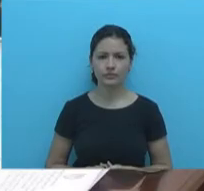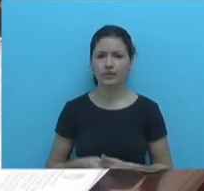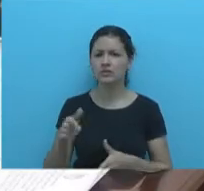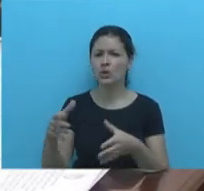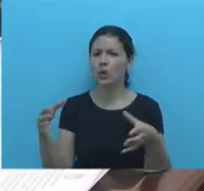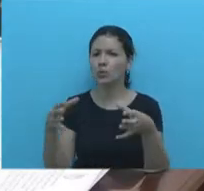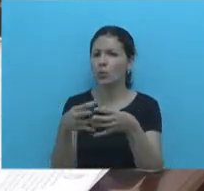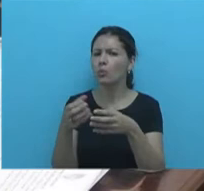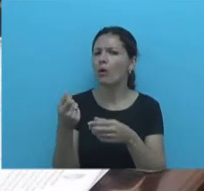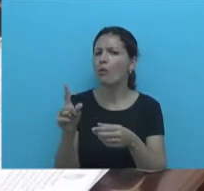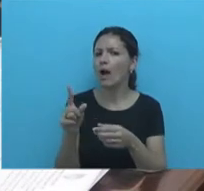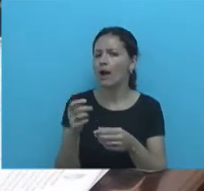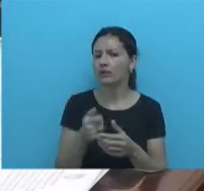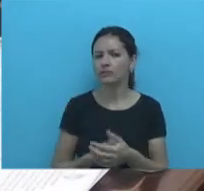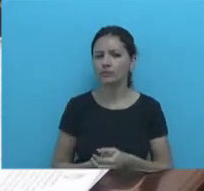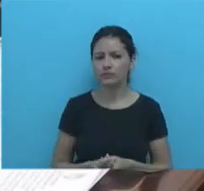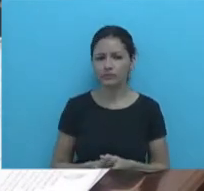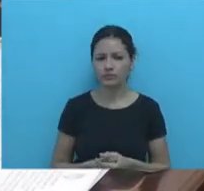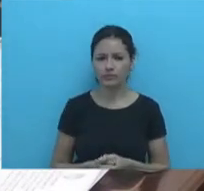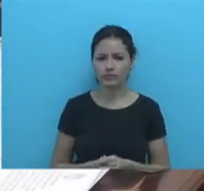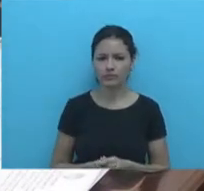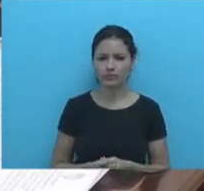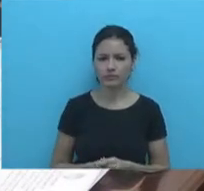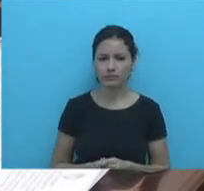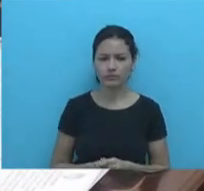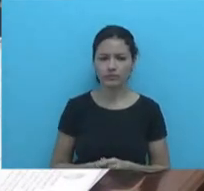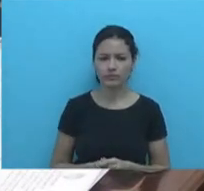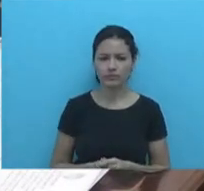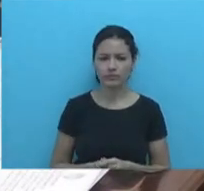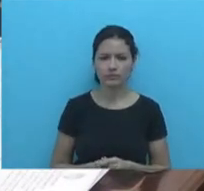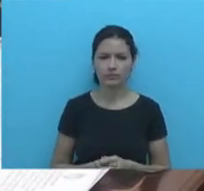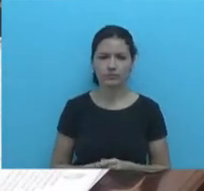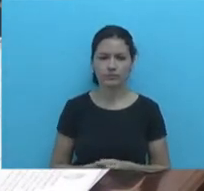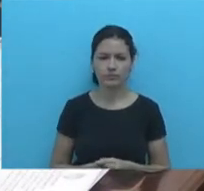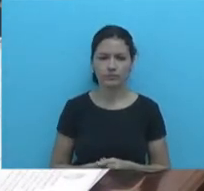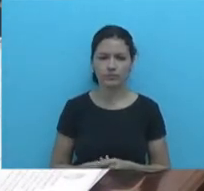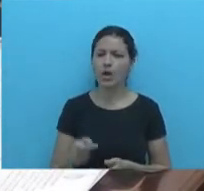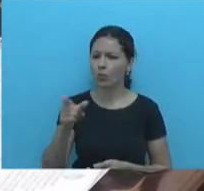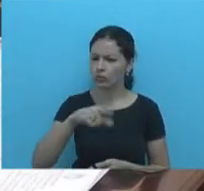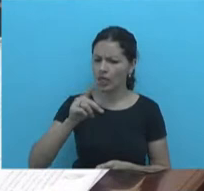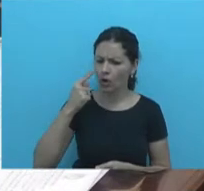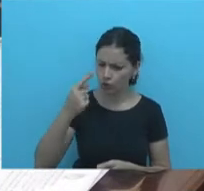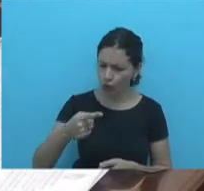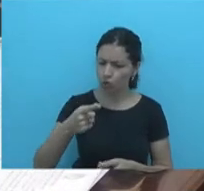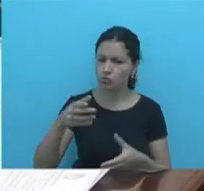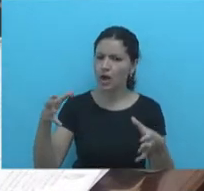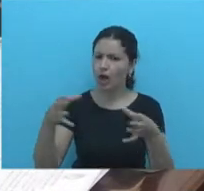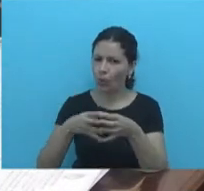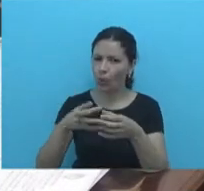es que averiguaron si hay algunas que puedan ayudar o que puedan participar.